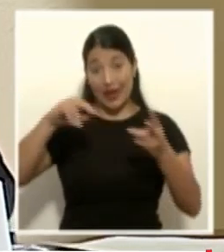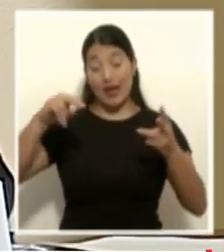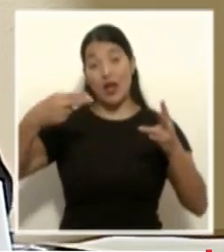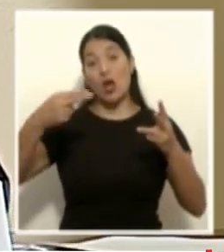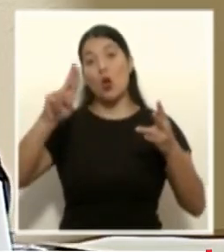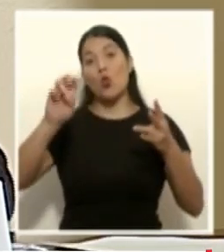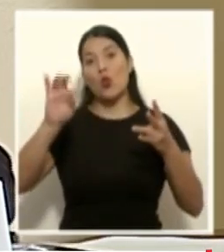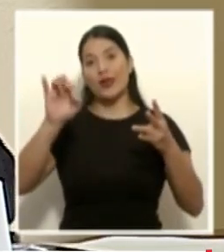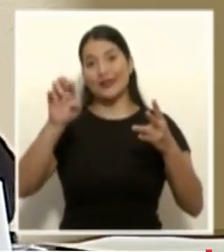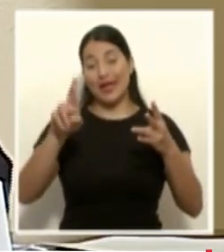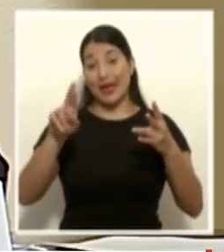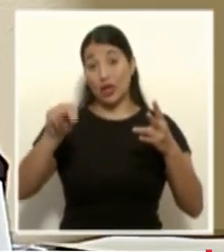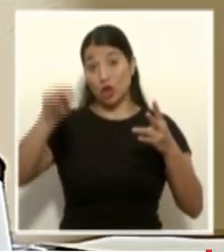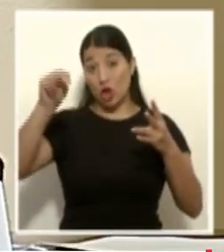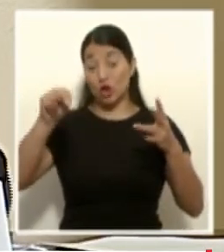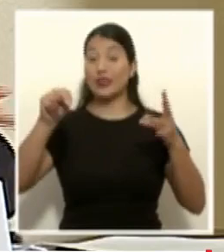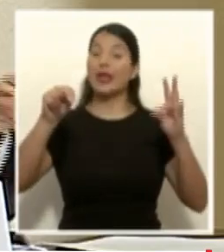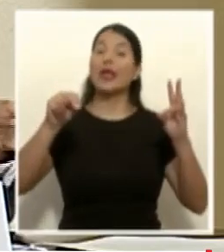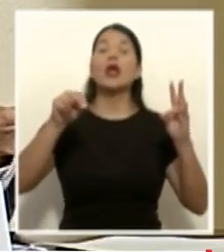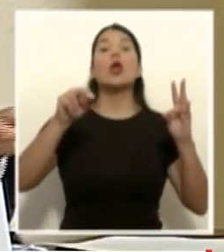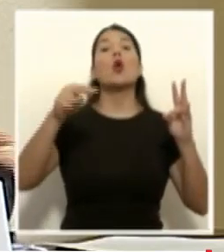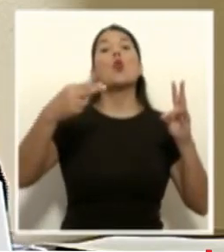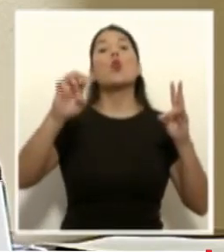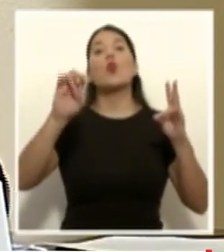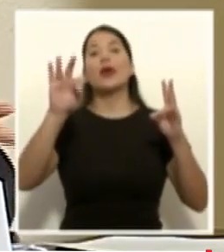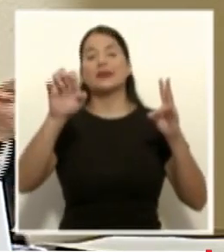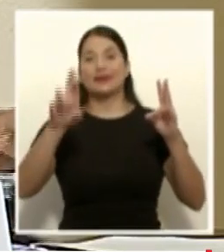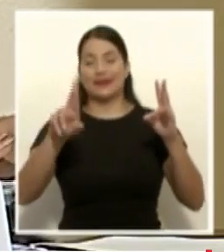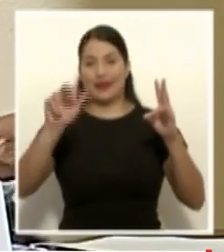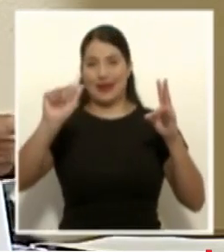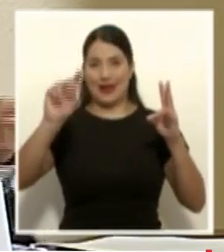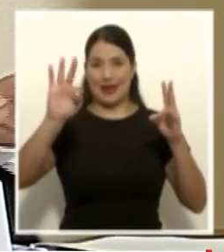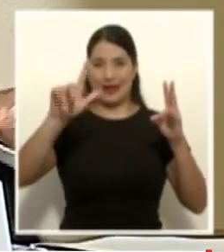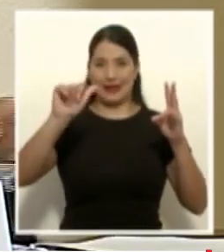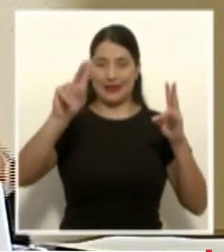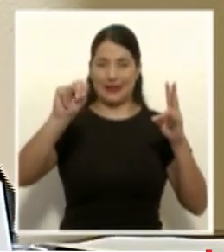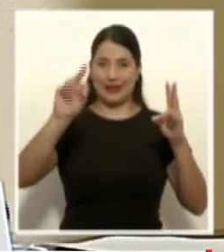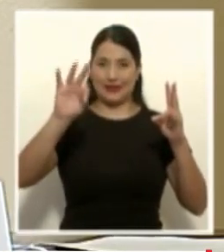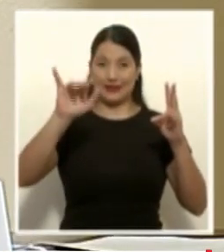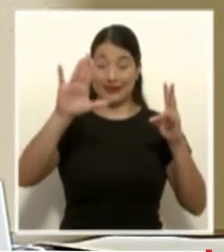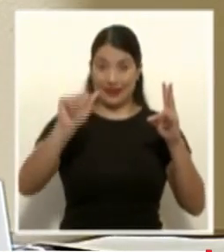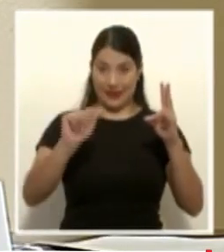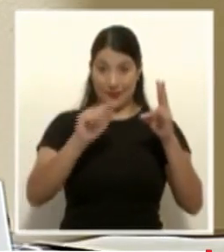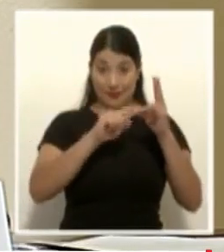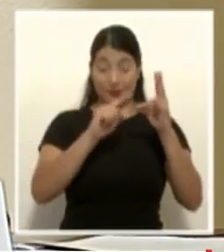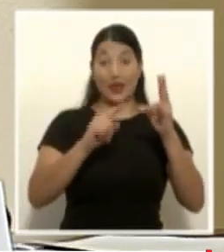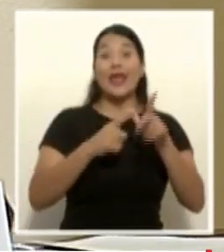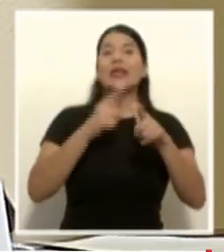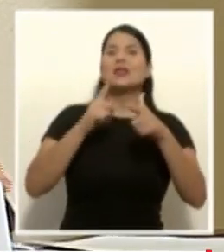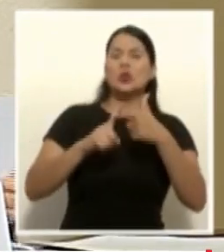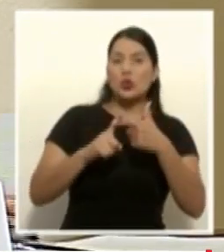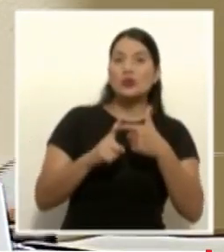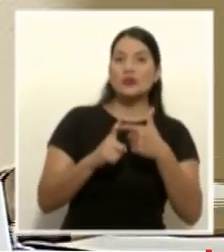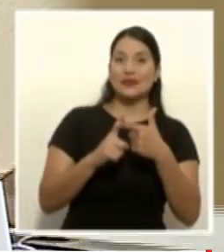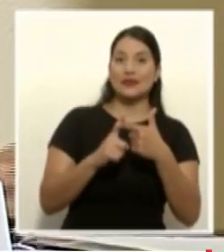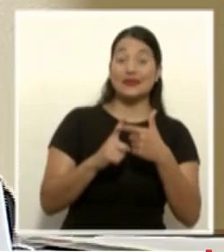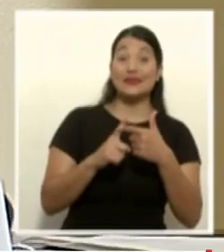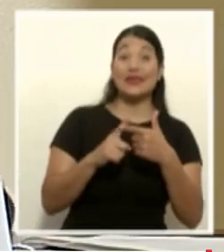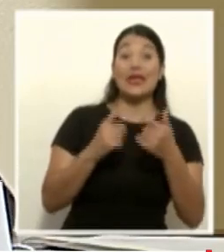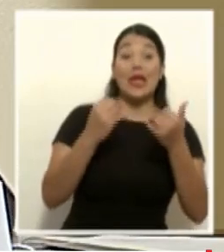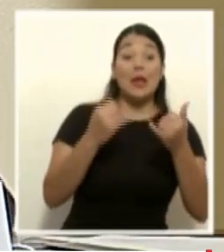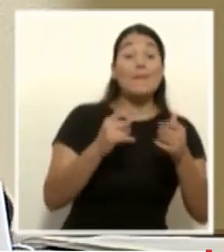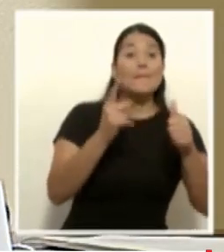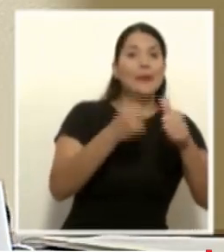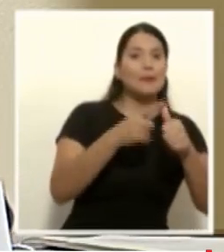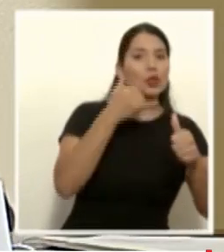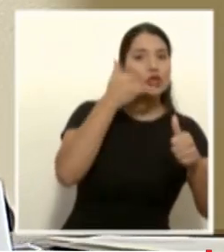Atlántica. Entonces va a haber un seguimiento, digamos, más local a todos estos pacientes desde el área de